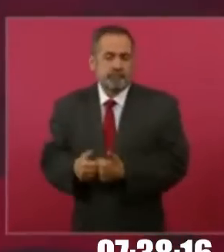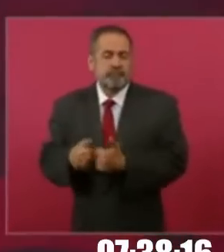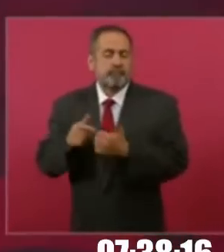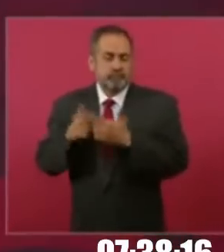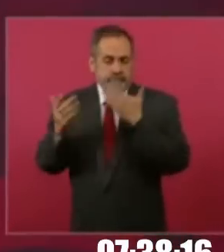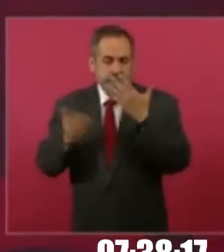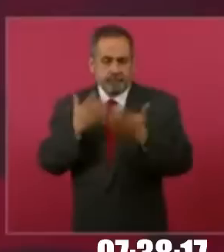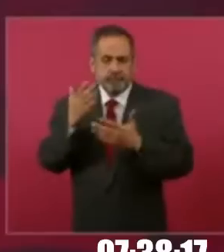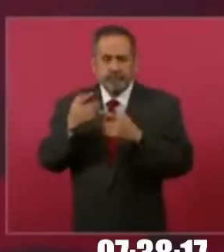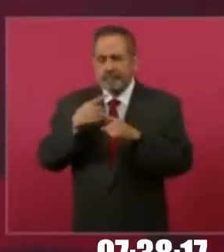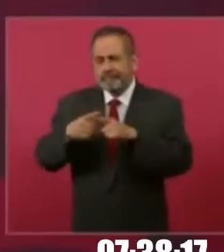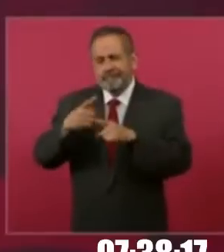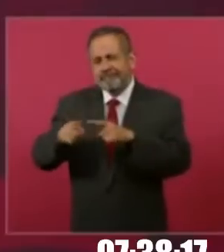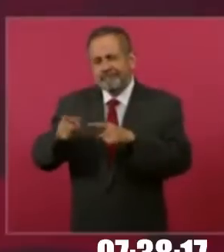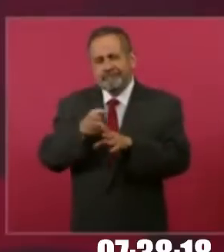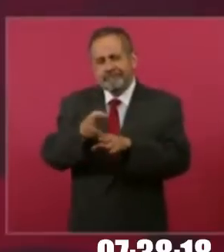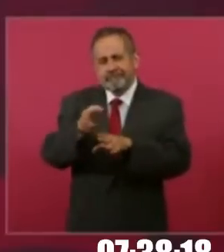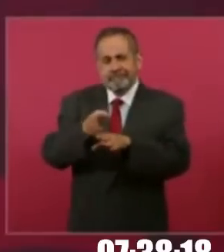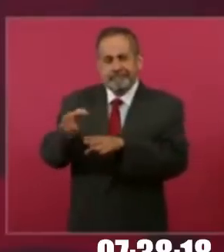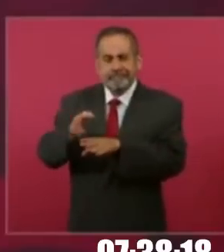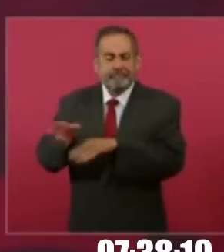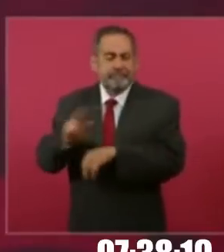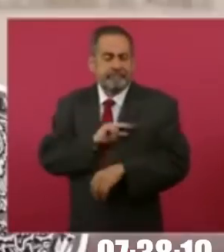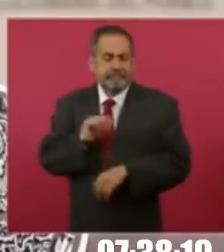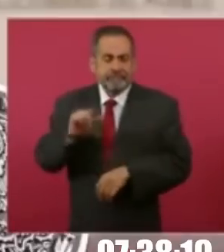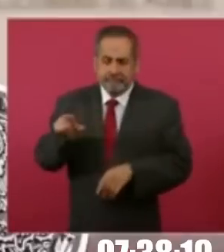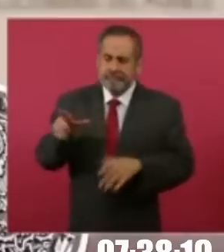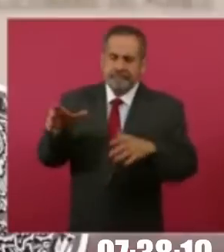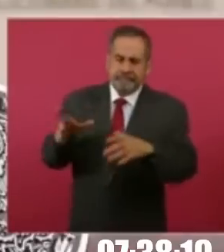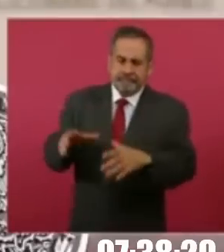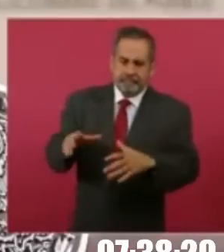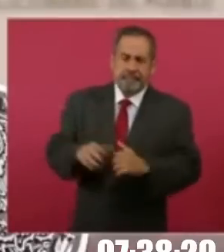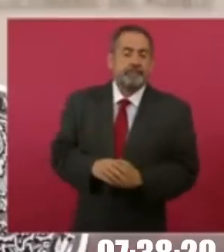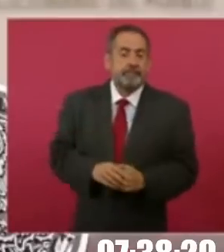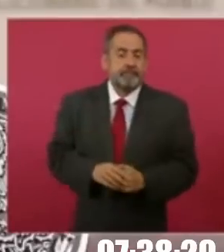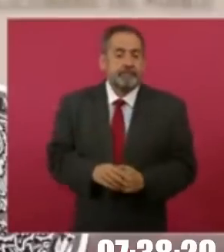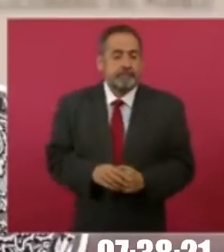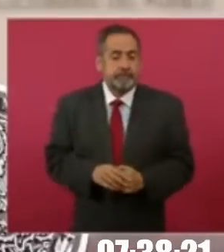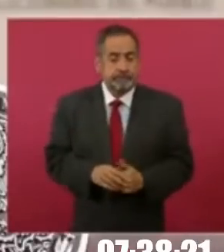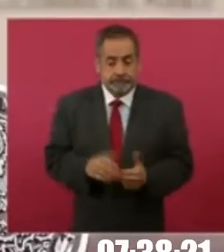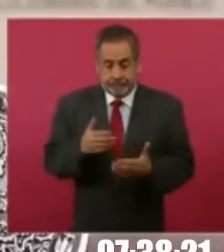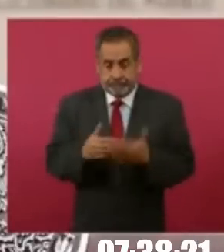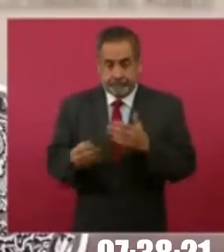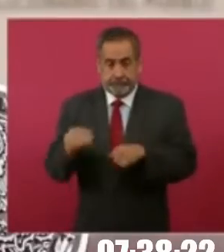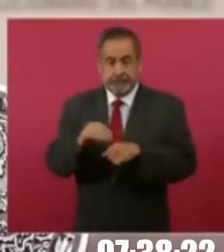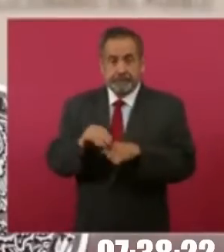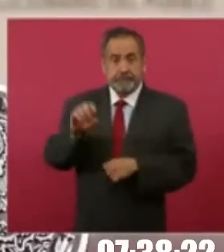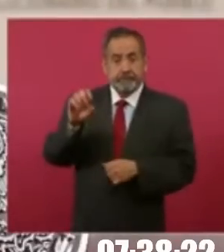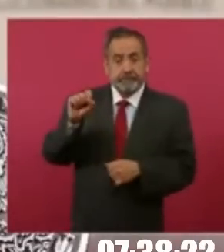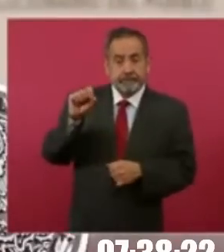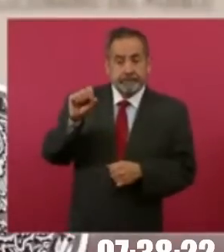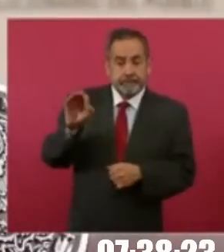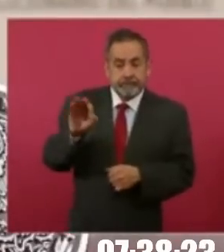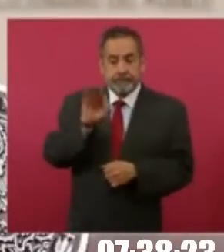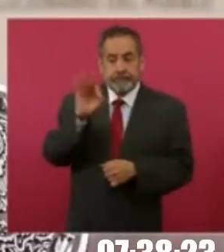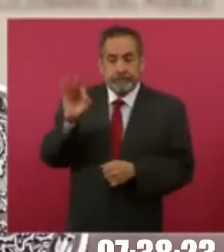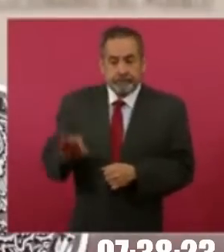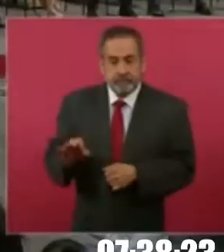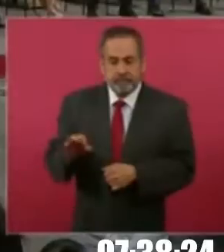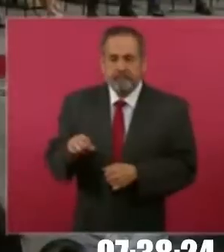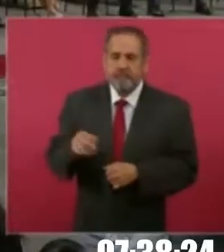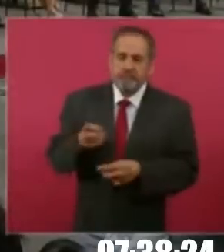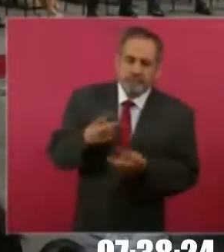formación En diversas especialidades hoy hemos incrementado en un 60% la